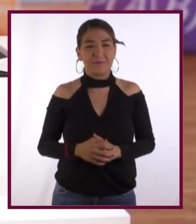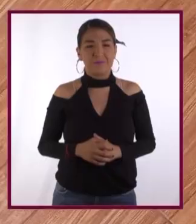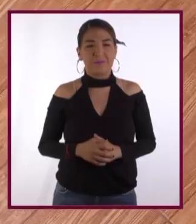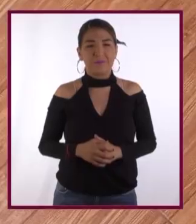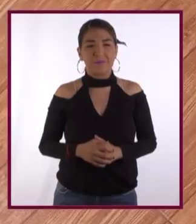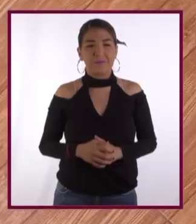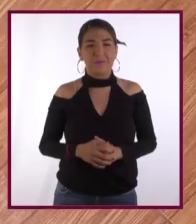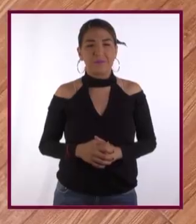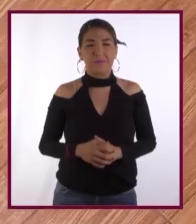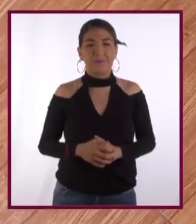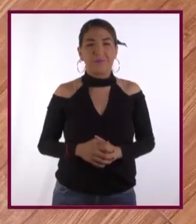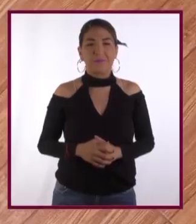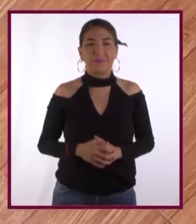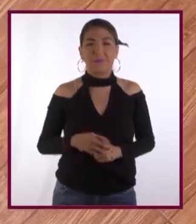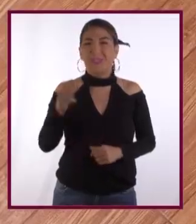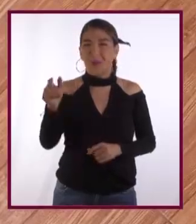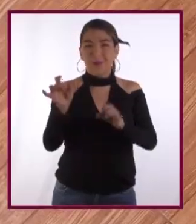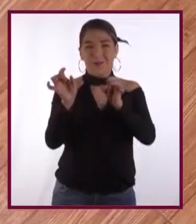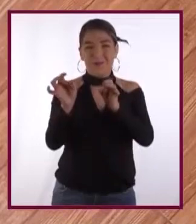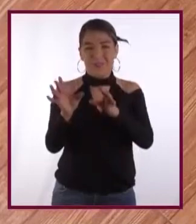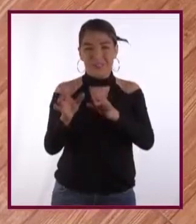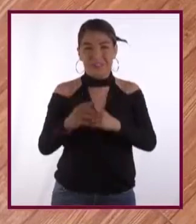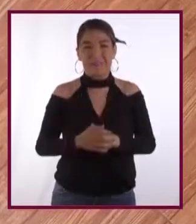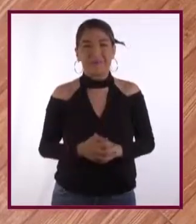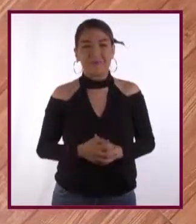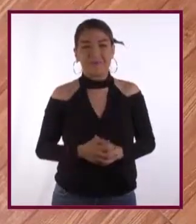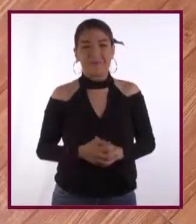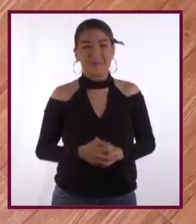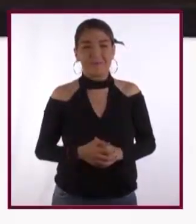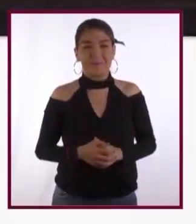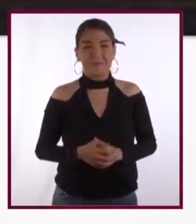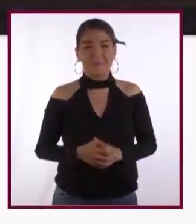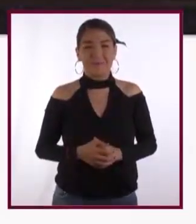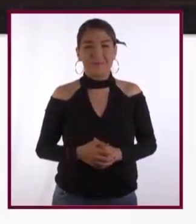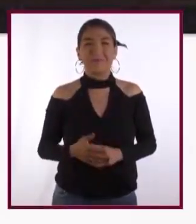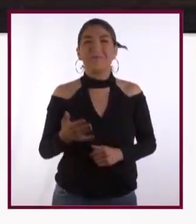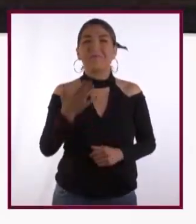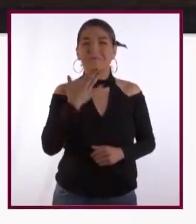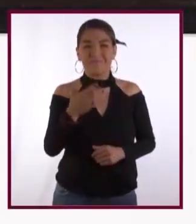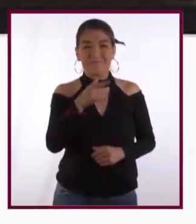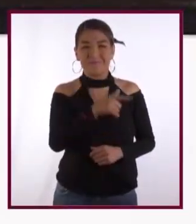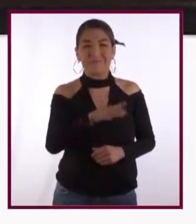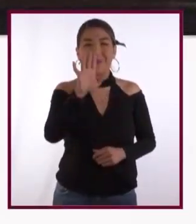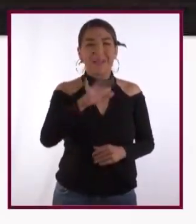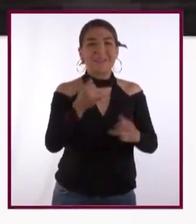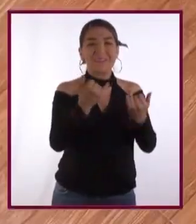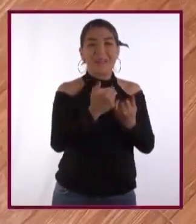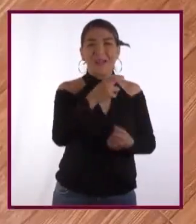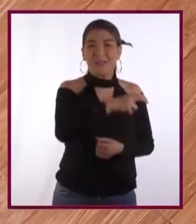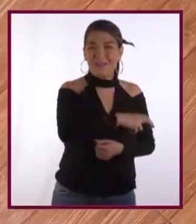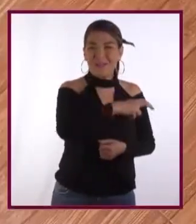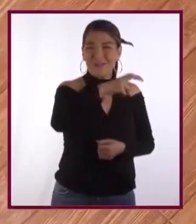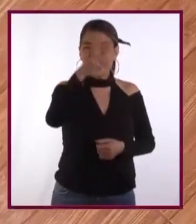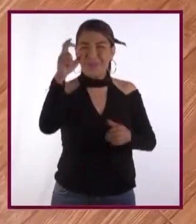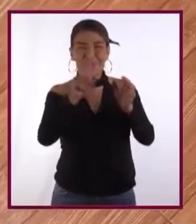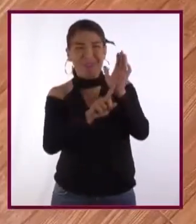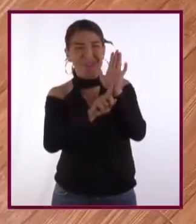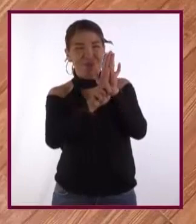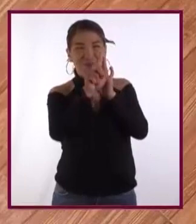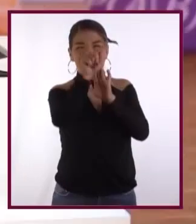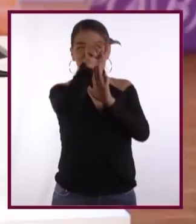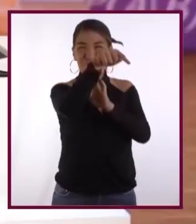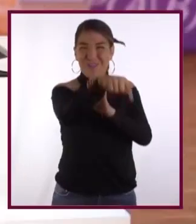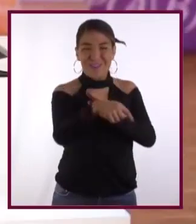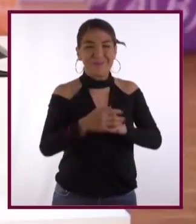papalotes y una flecha. ¿Qué tal? Qué padre, es como una nave espacial. Ándale.